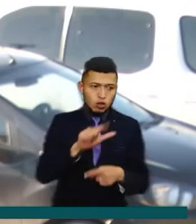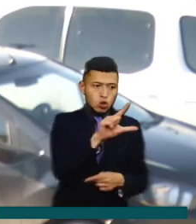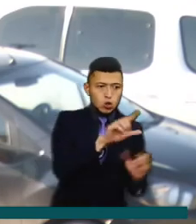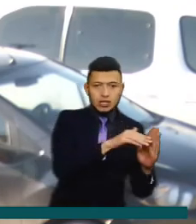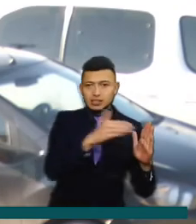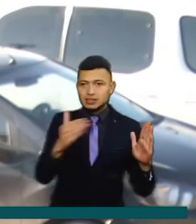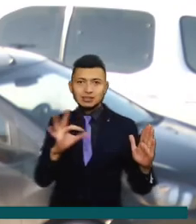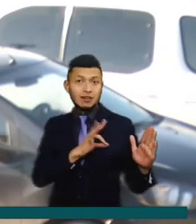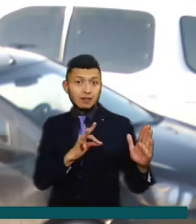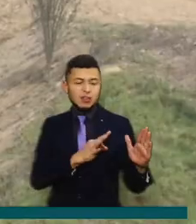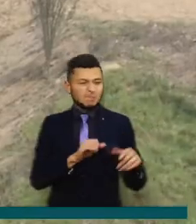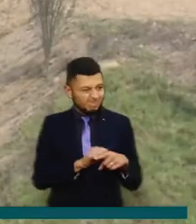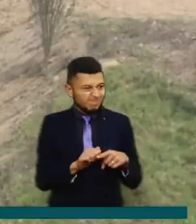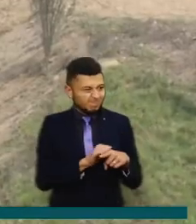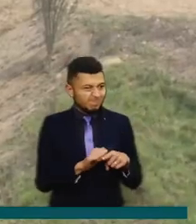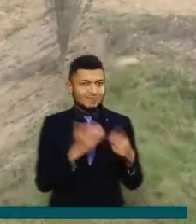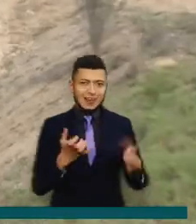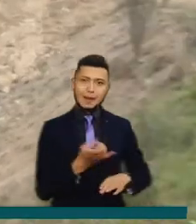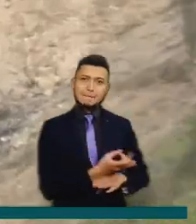los mejores.